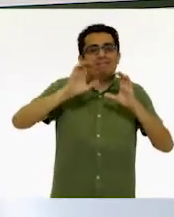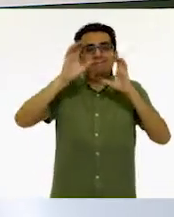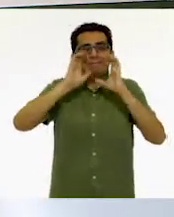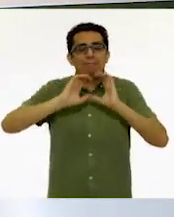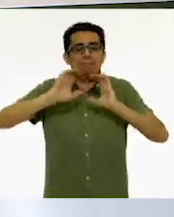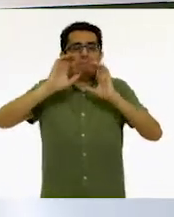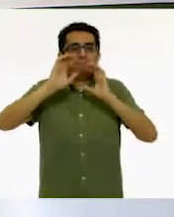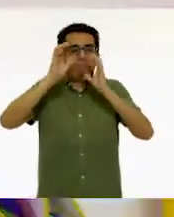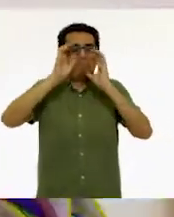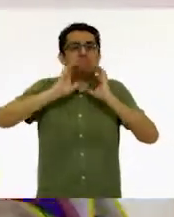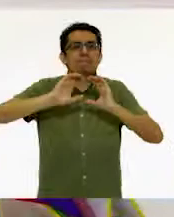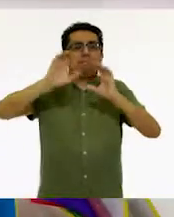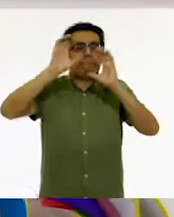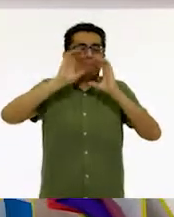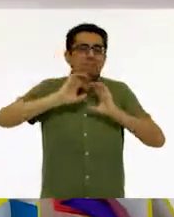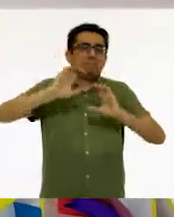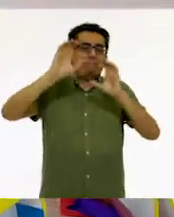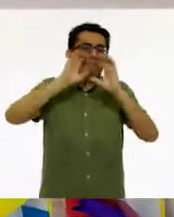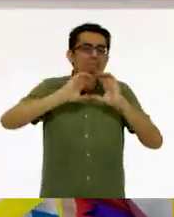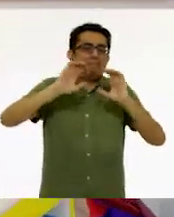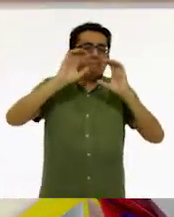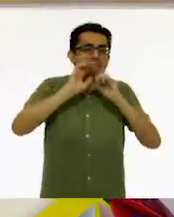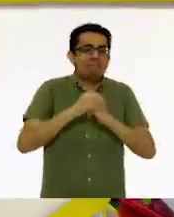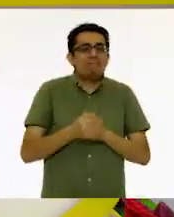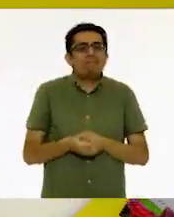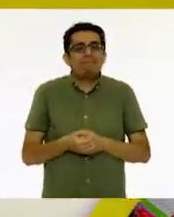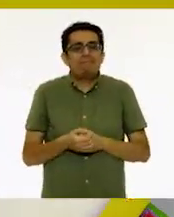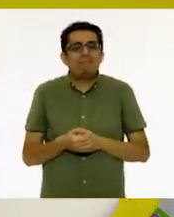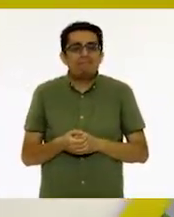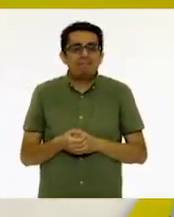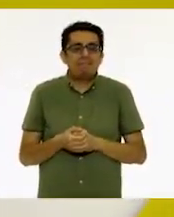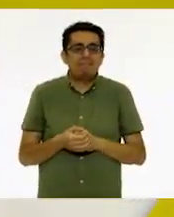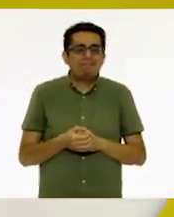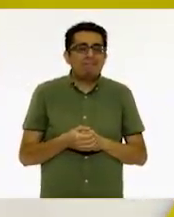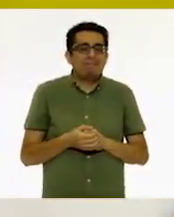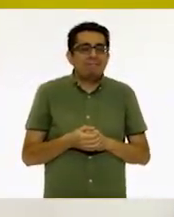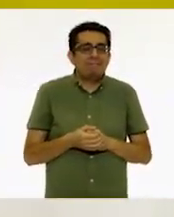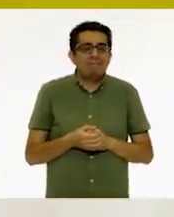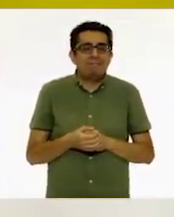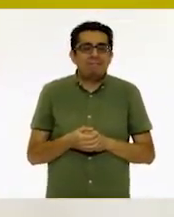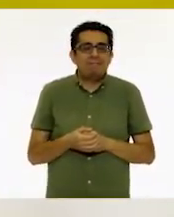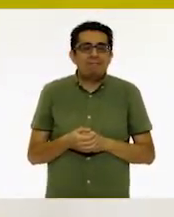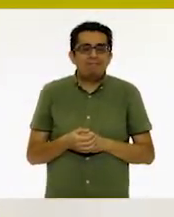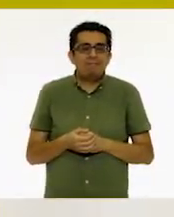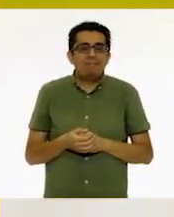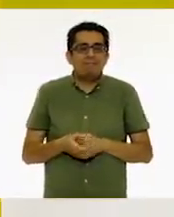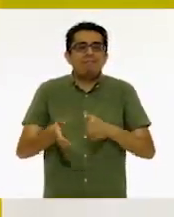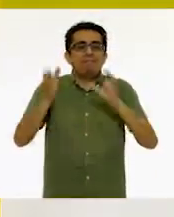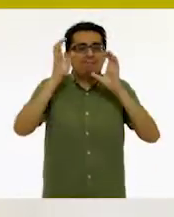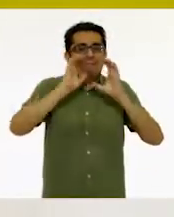Maridiusha, maridiusha, dubididu, dubididu.